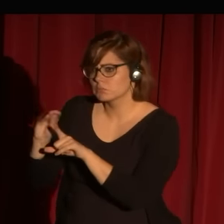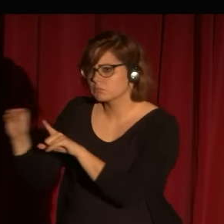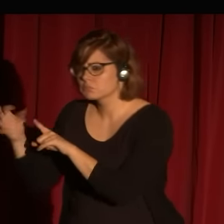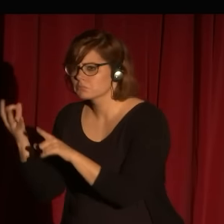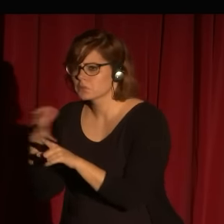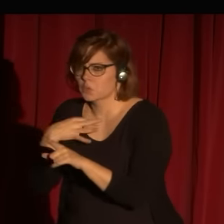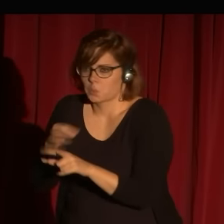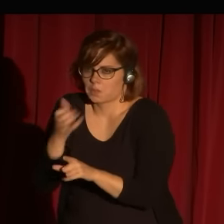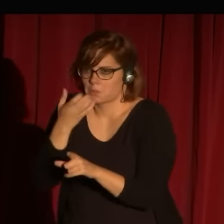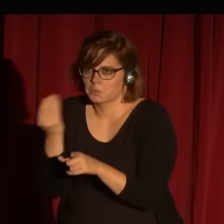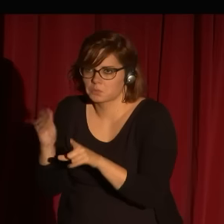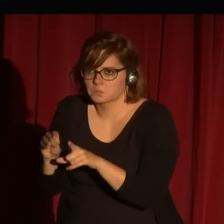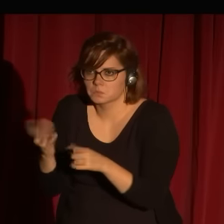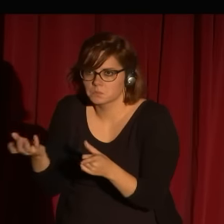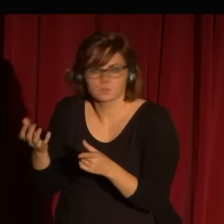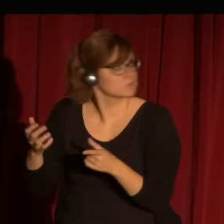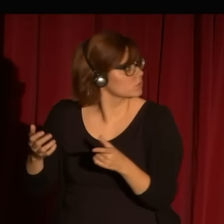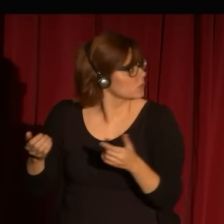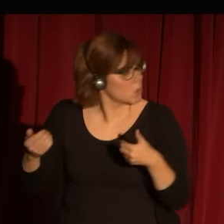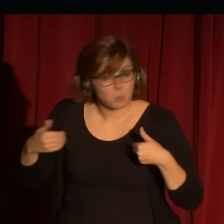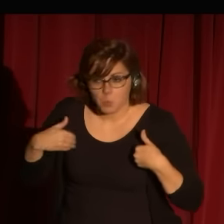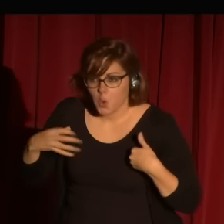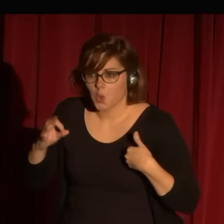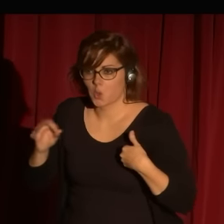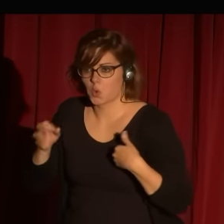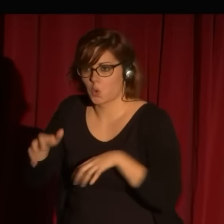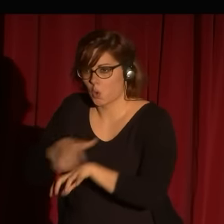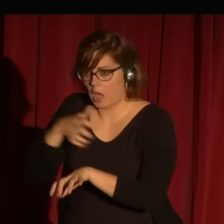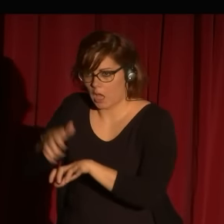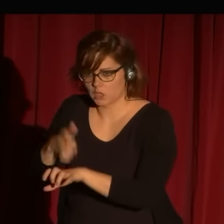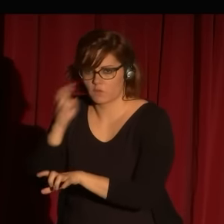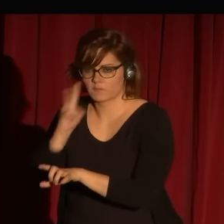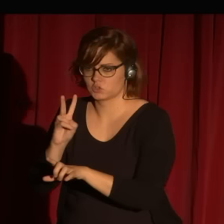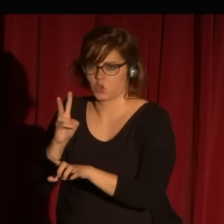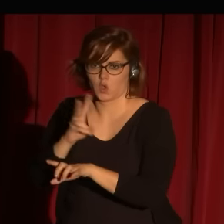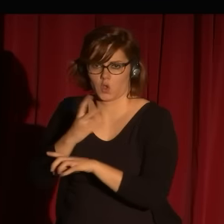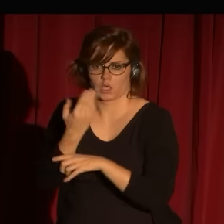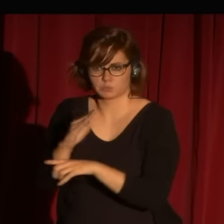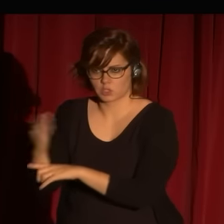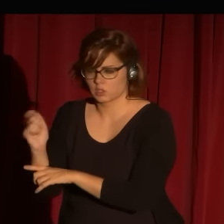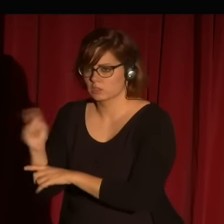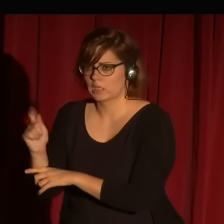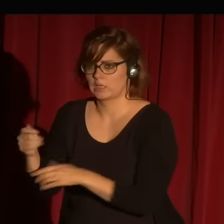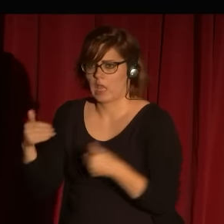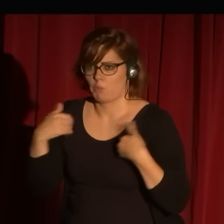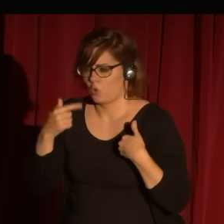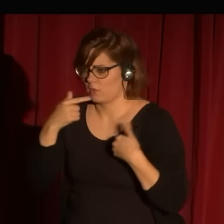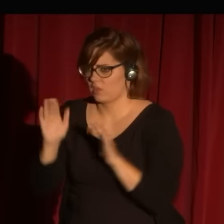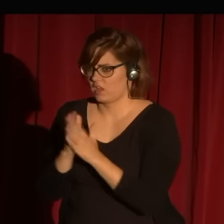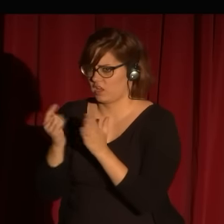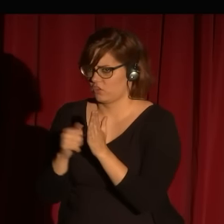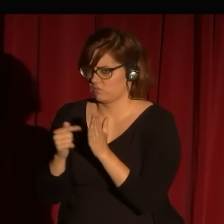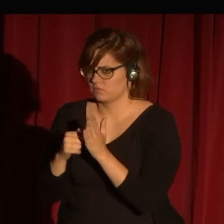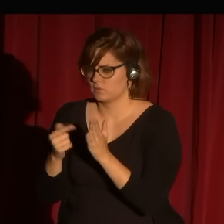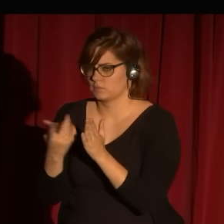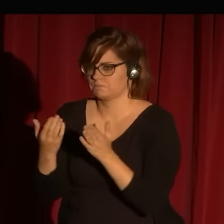pueden añadirles por ejemplo un mono o un gato como hemos visto en la exposición los monos a menudo leeré libros que dirán que su presencia en la